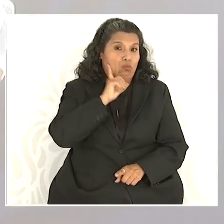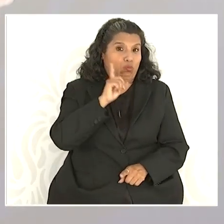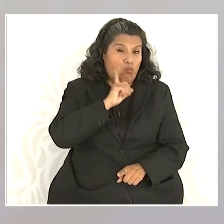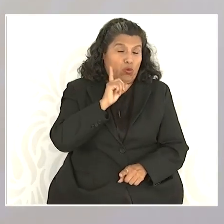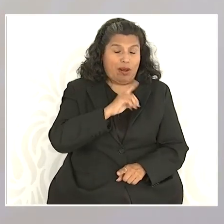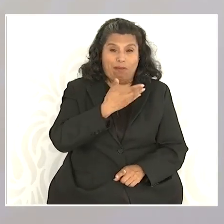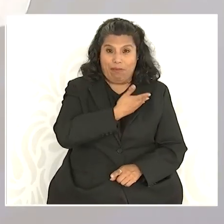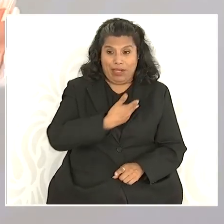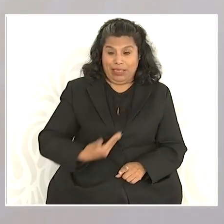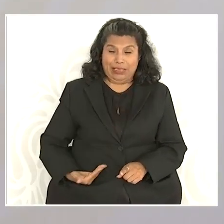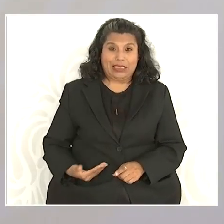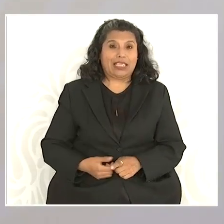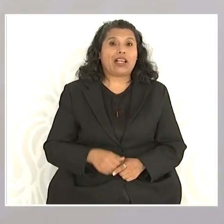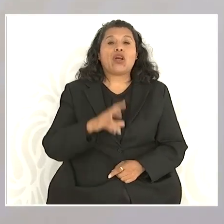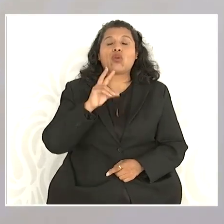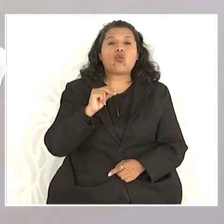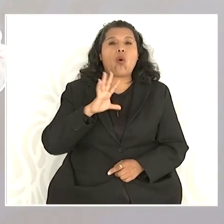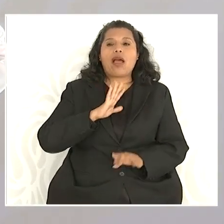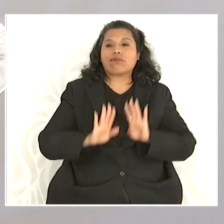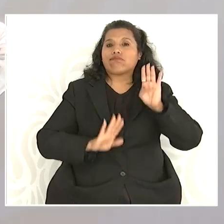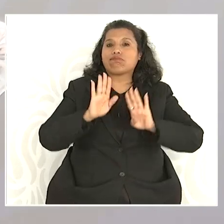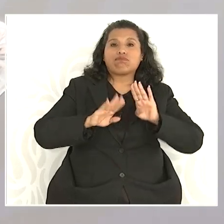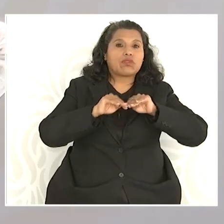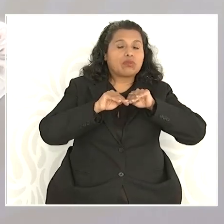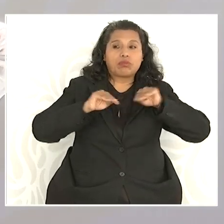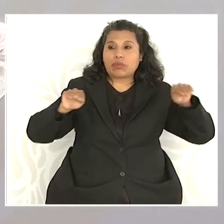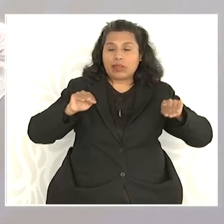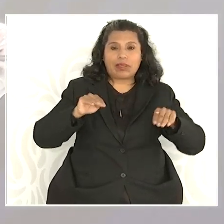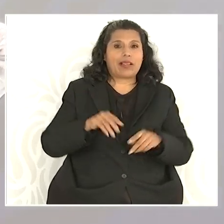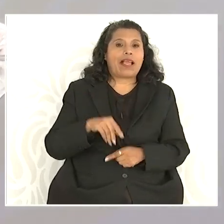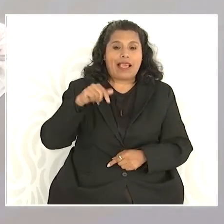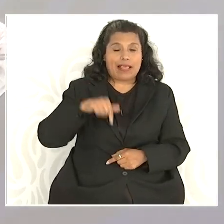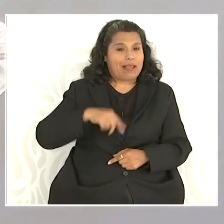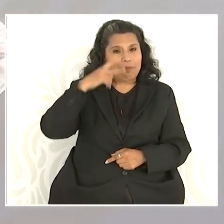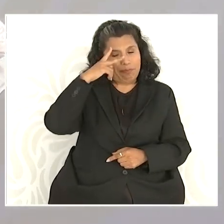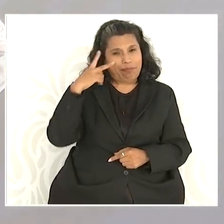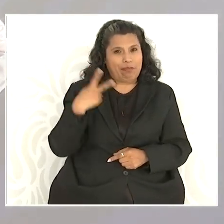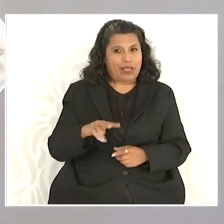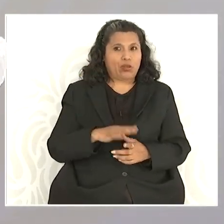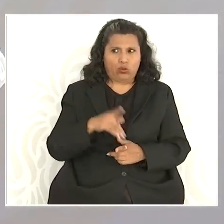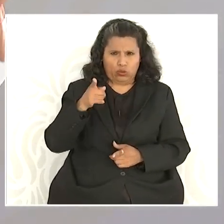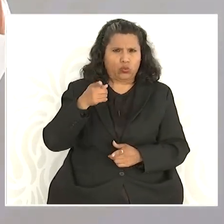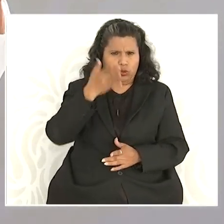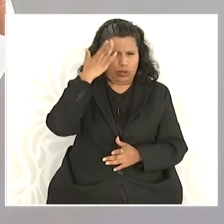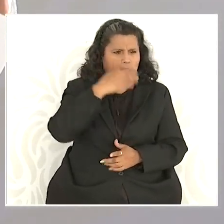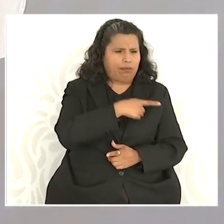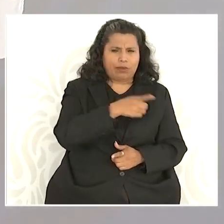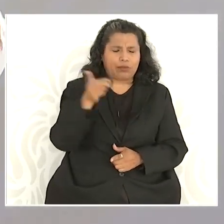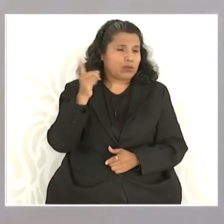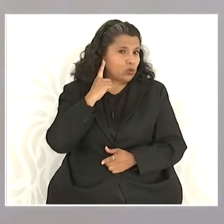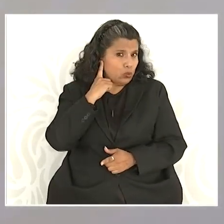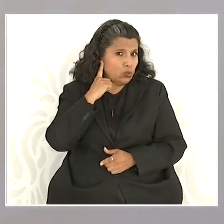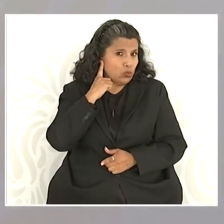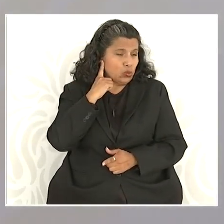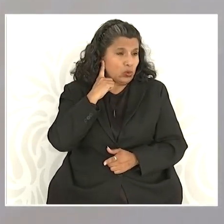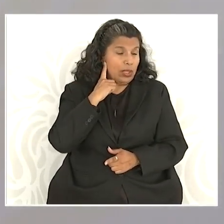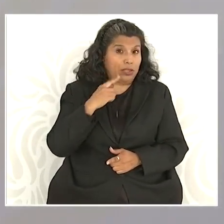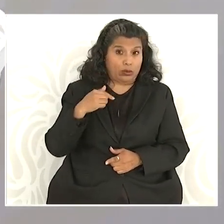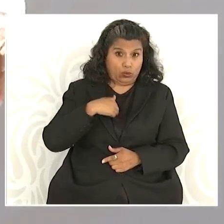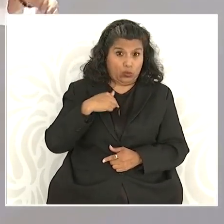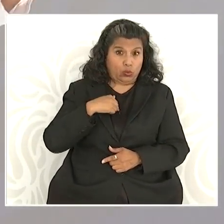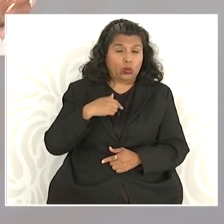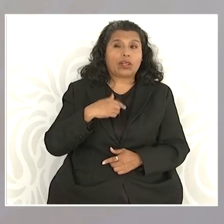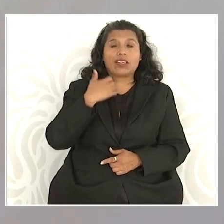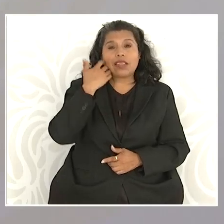Es que no hay democracia en México. ¿Lo oyeron? ¿Y qué querían? Que la presidenta se